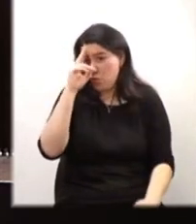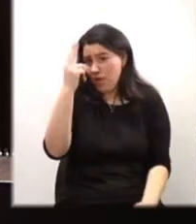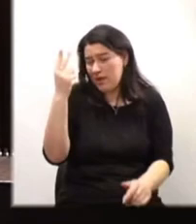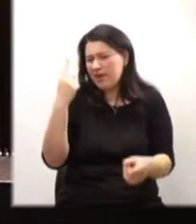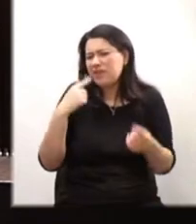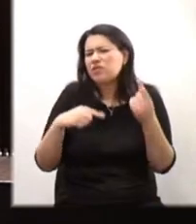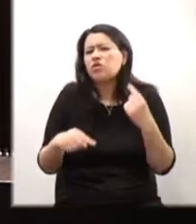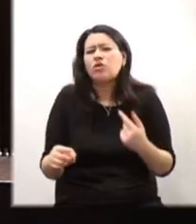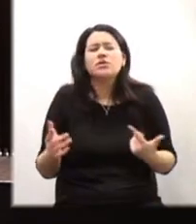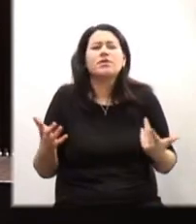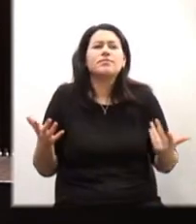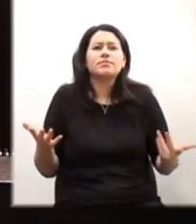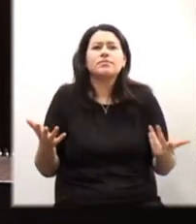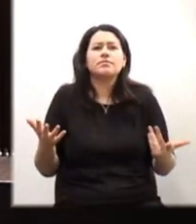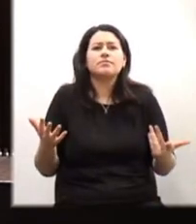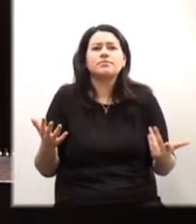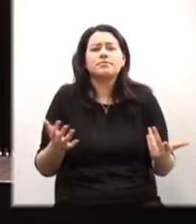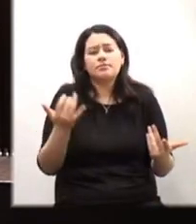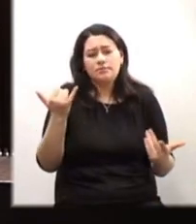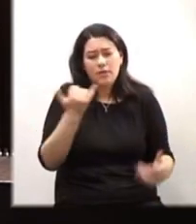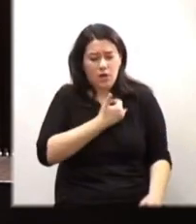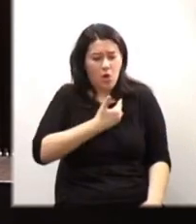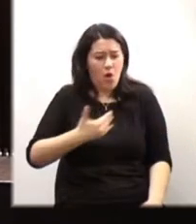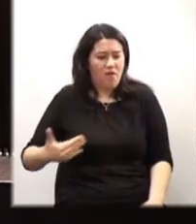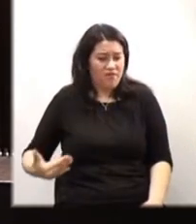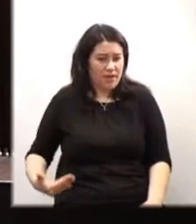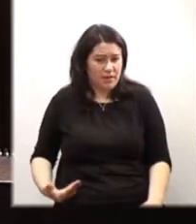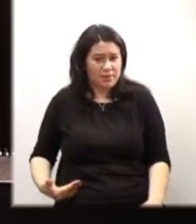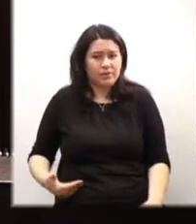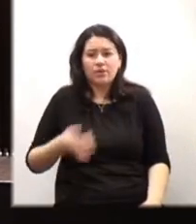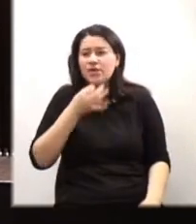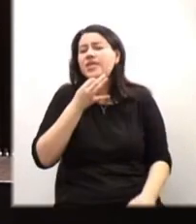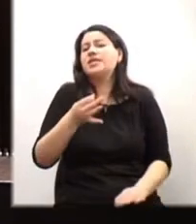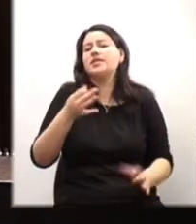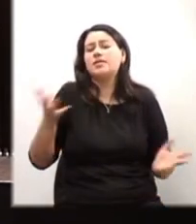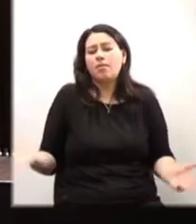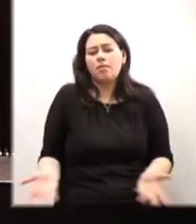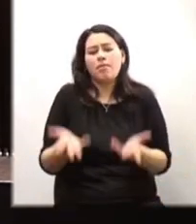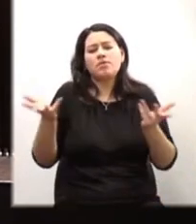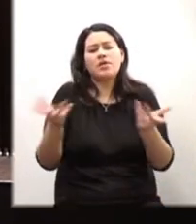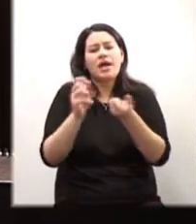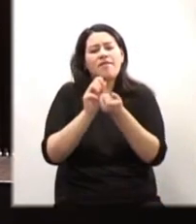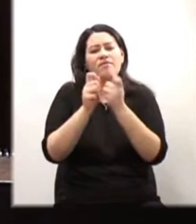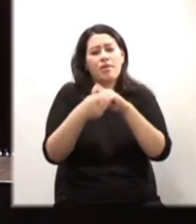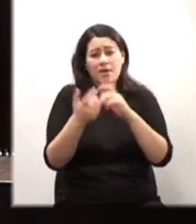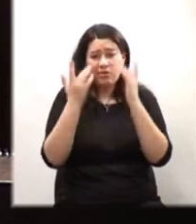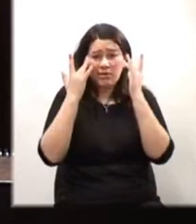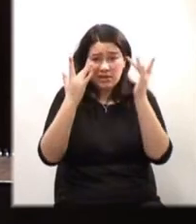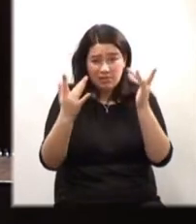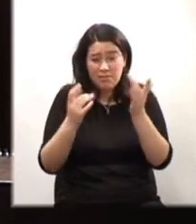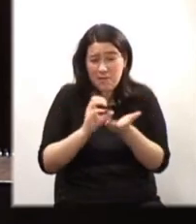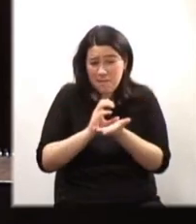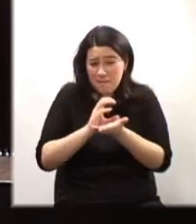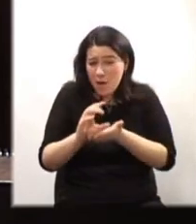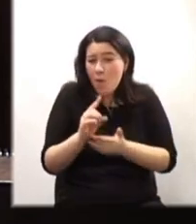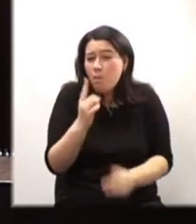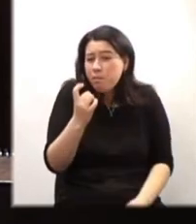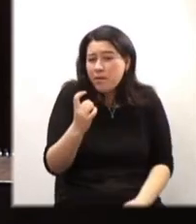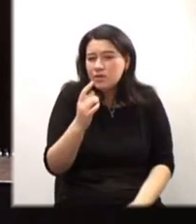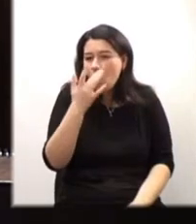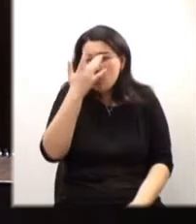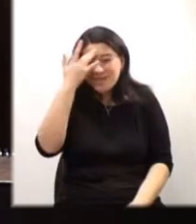Entonces, tenemos un gobierno que dice impulsar una reforma educativa, pero no le asigna un peso, un